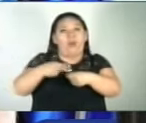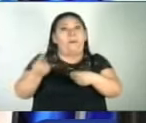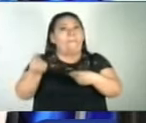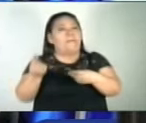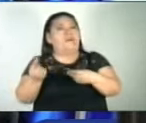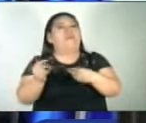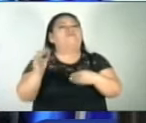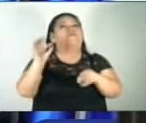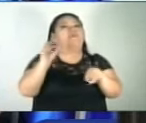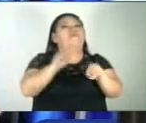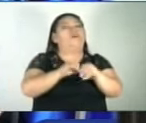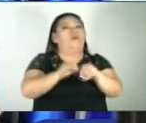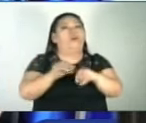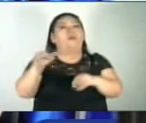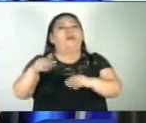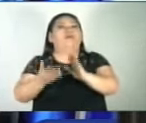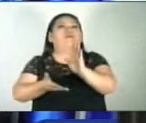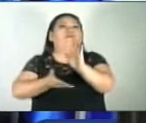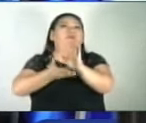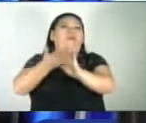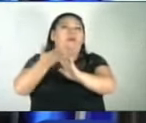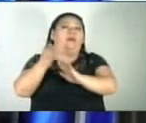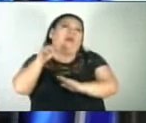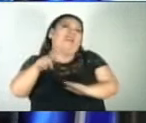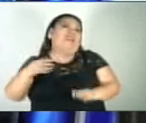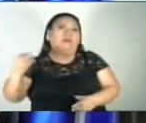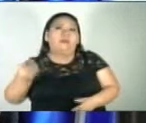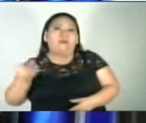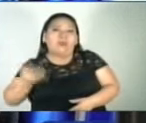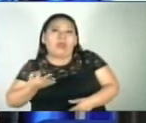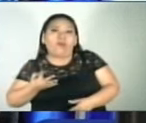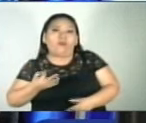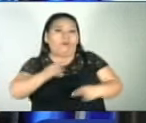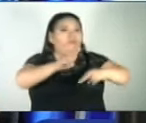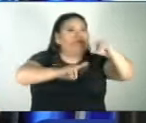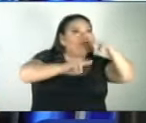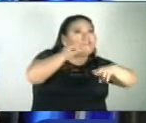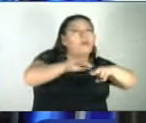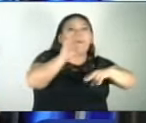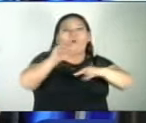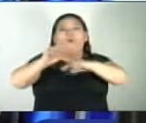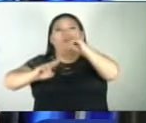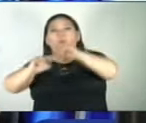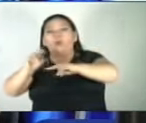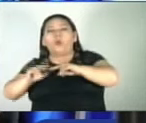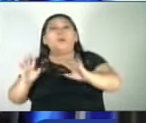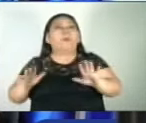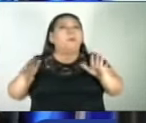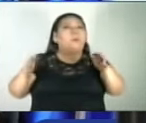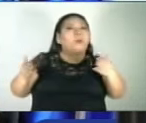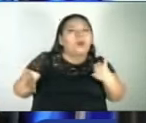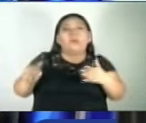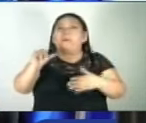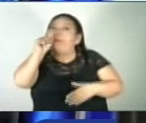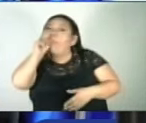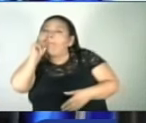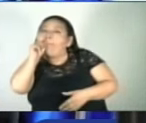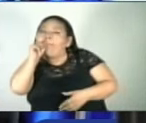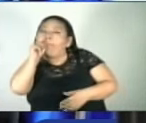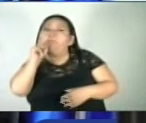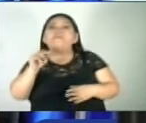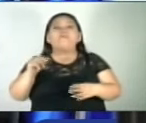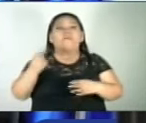económico, sea sostenible en el tiempo. ¿Y entonces qué necesitamos? Más infraestructura turística pública, más infraestructura turística privada,